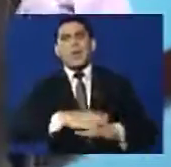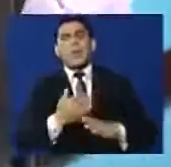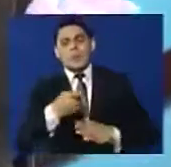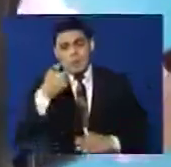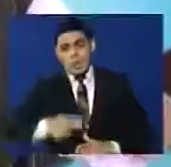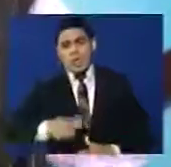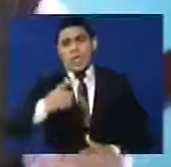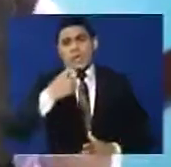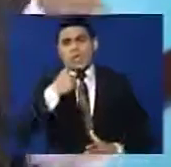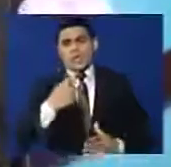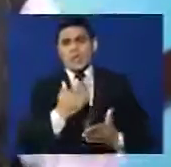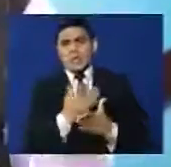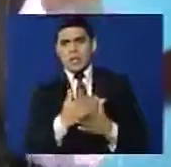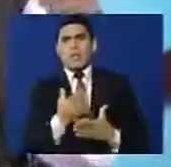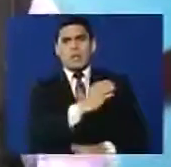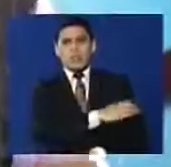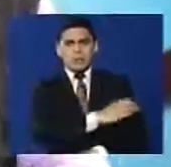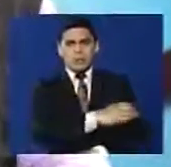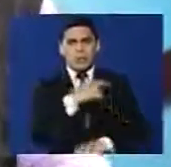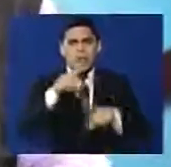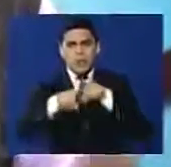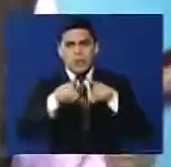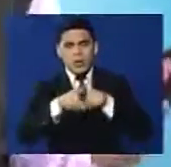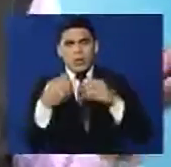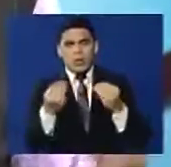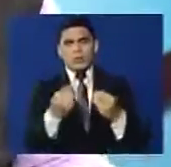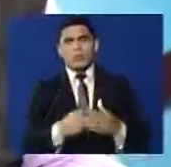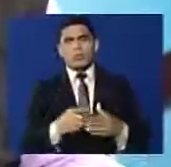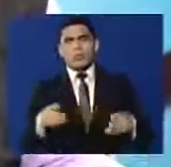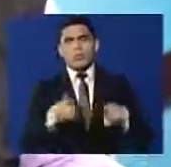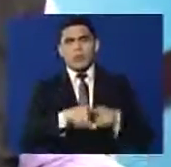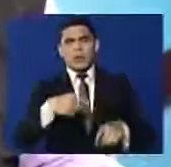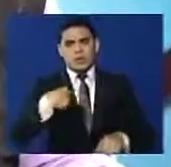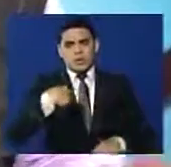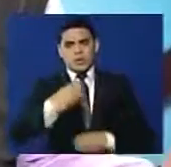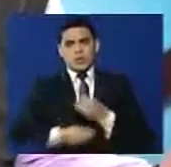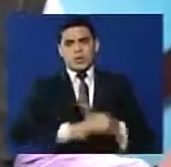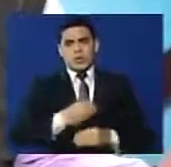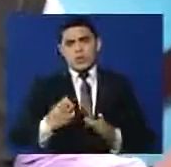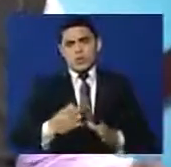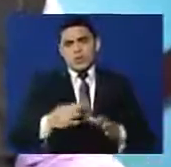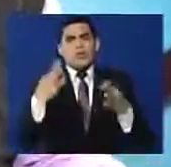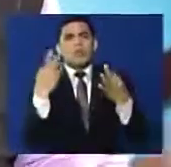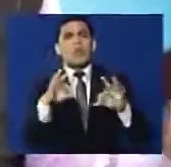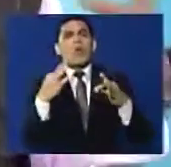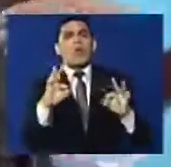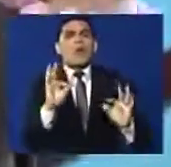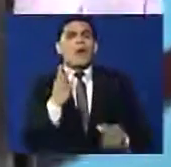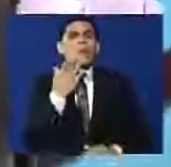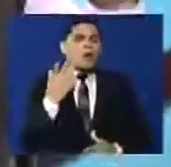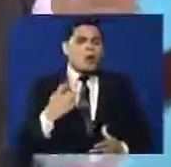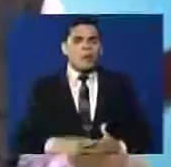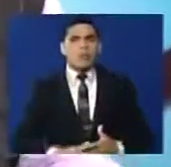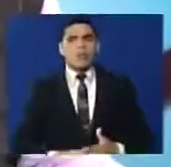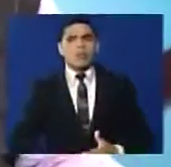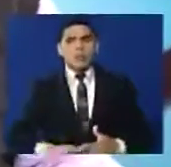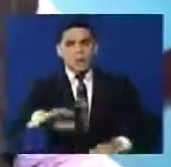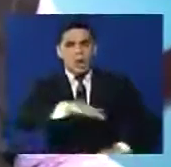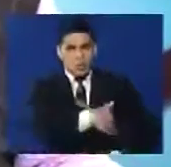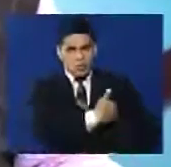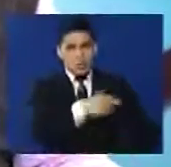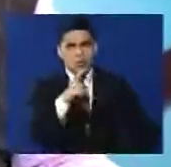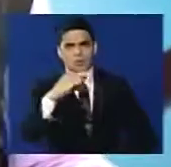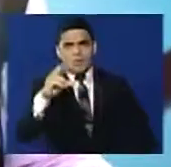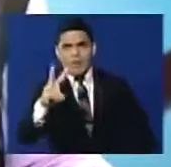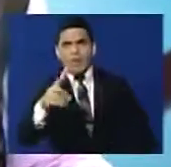porque ha sido fuerte en su crítica a este gobierno, como lo he sido yo. Es normal, y lo de la Universidad